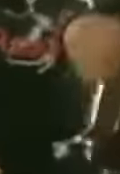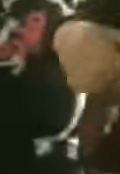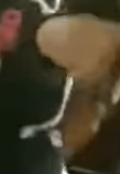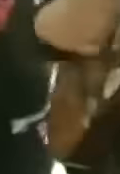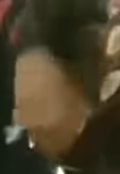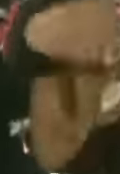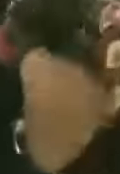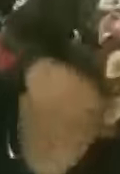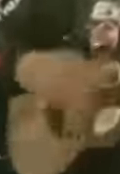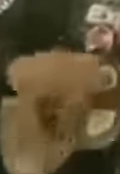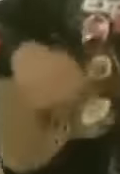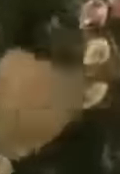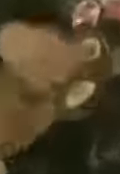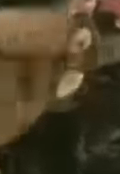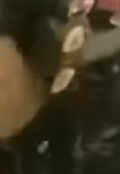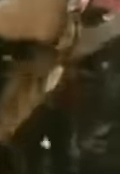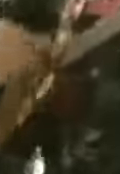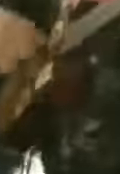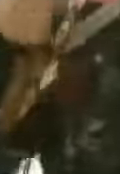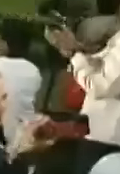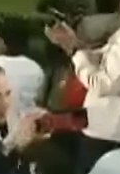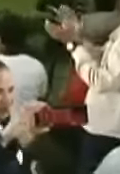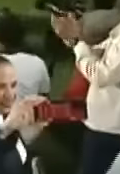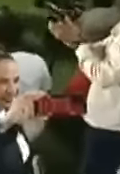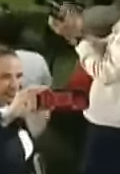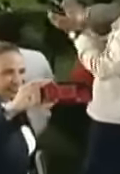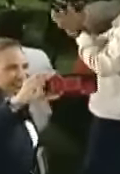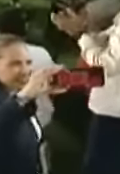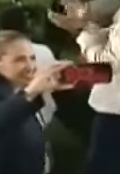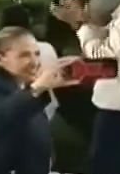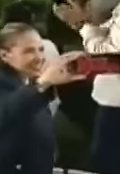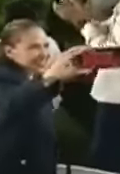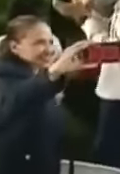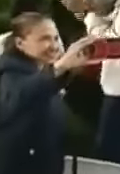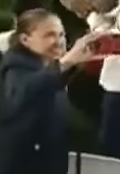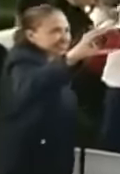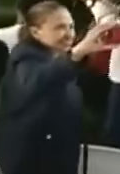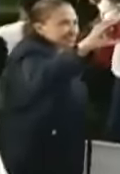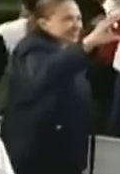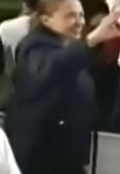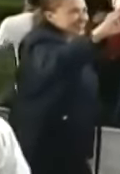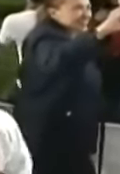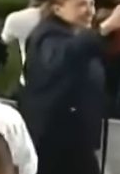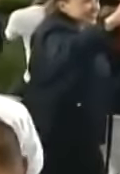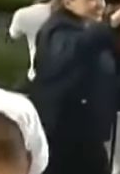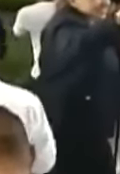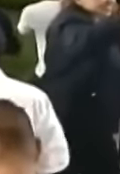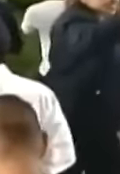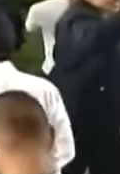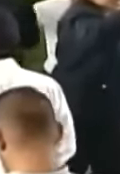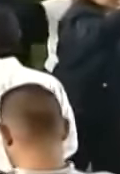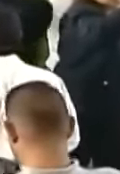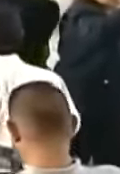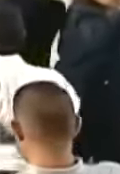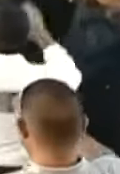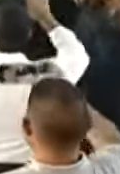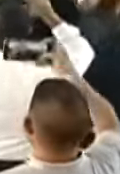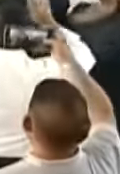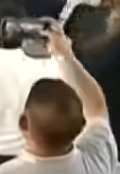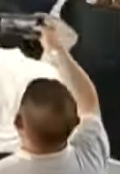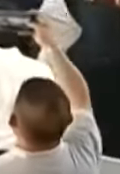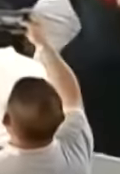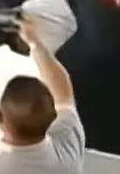6 meses fue construida la primera y la segunda etapa en esta parroquia con un equipo